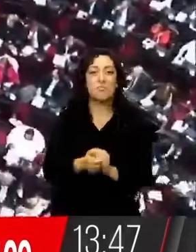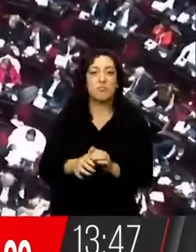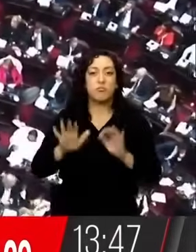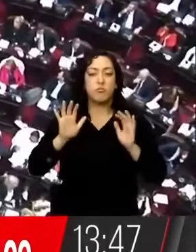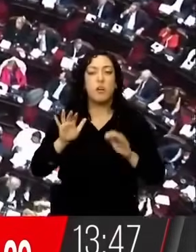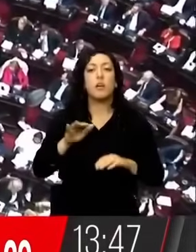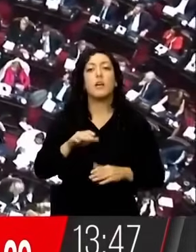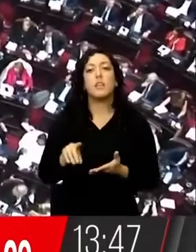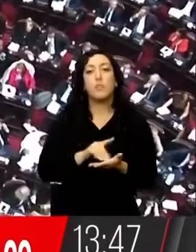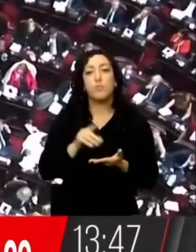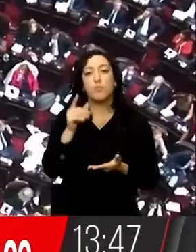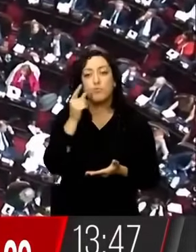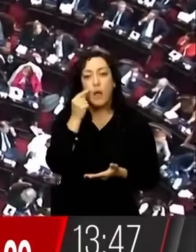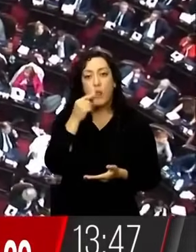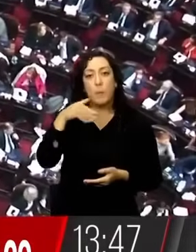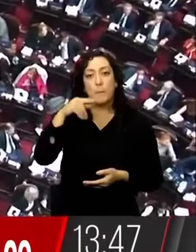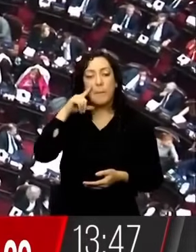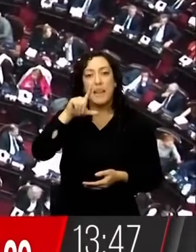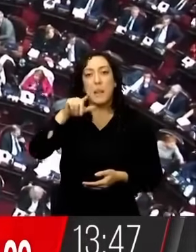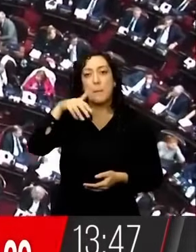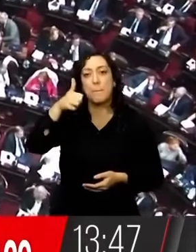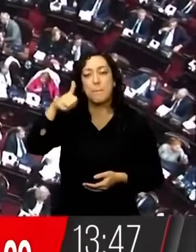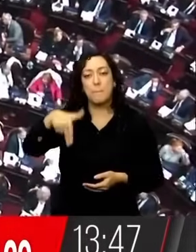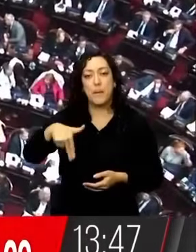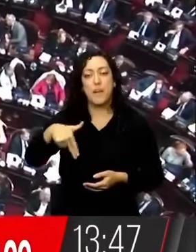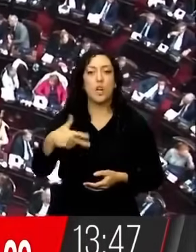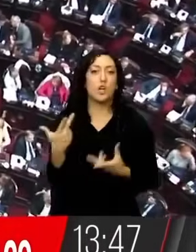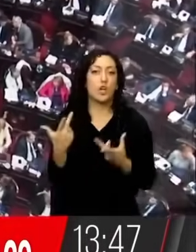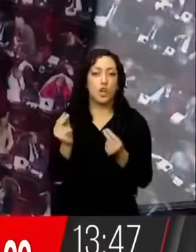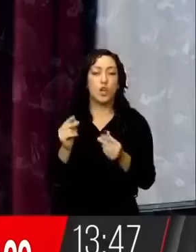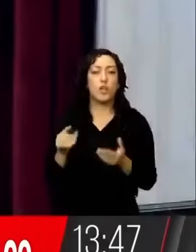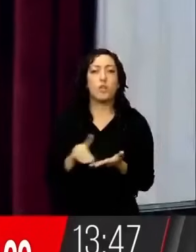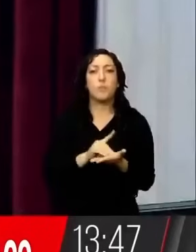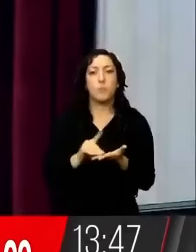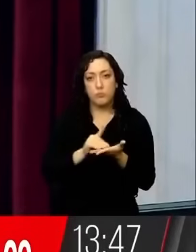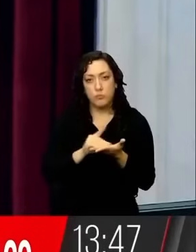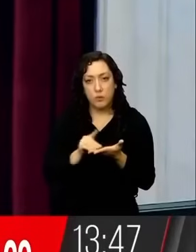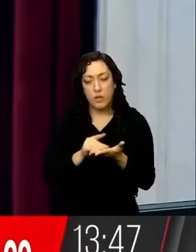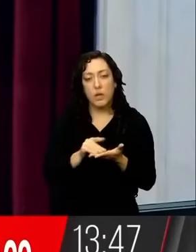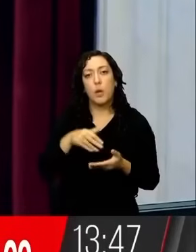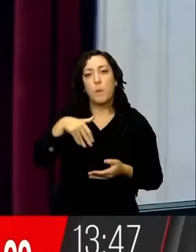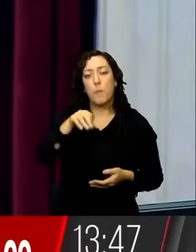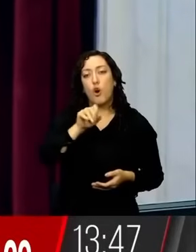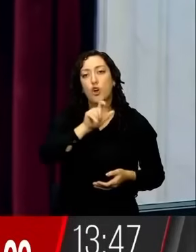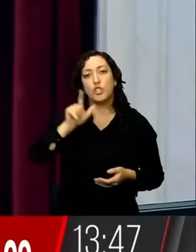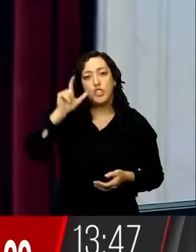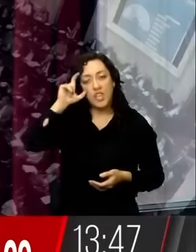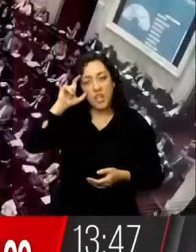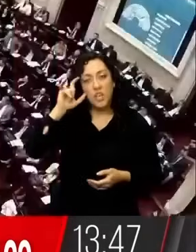Abstención. Diputado Gerardo Milman. Negativo. Diputado Matías Molle.